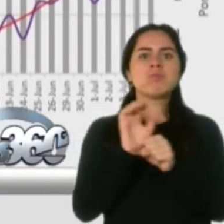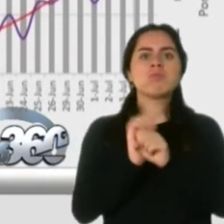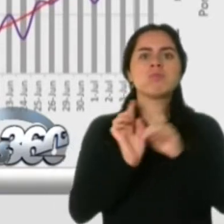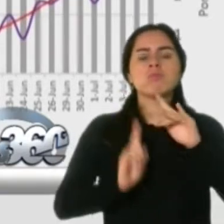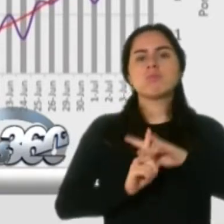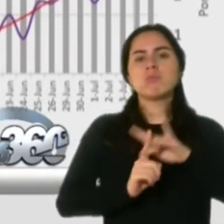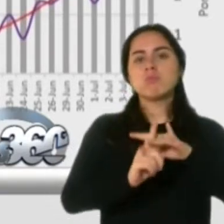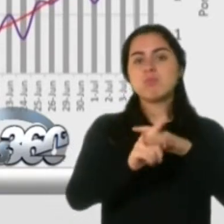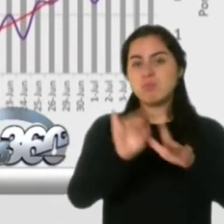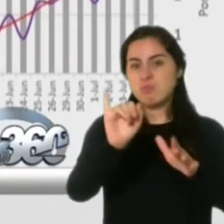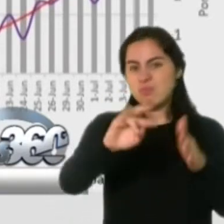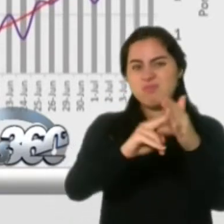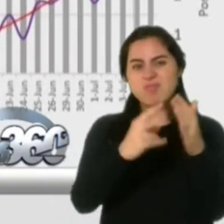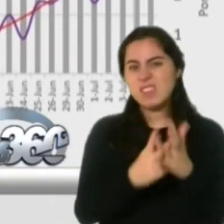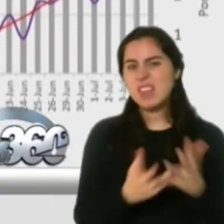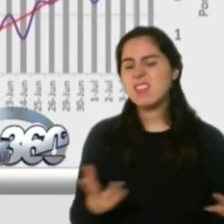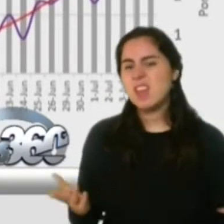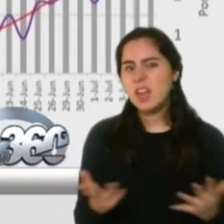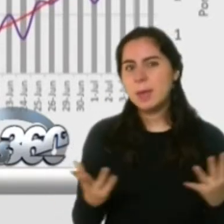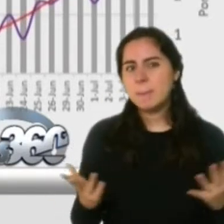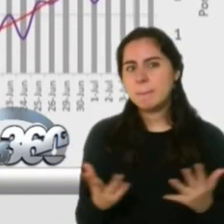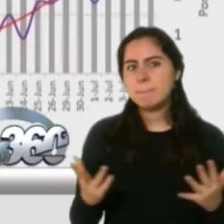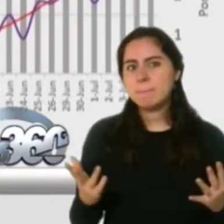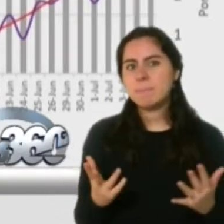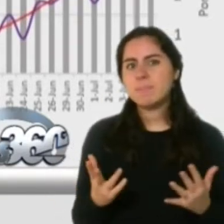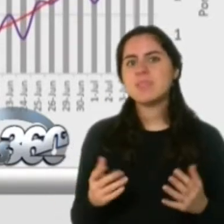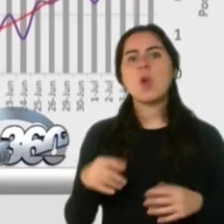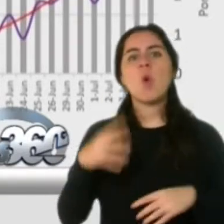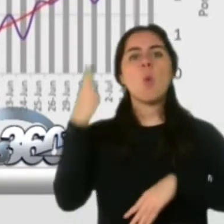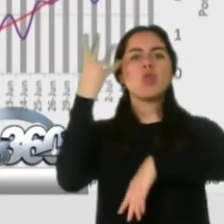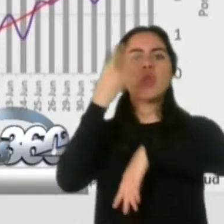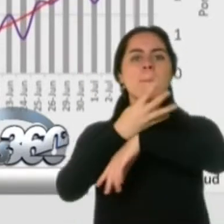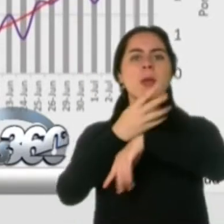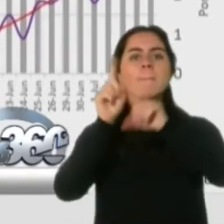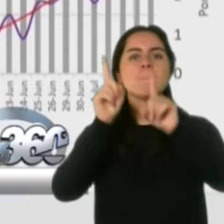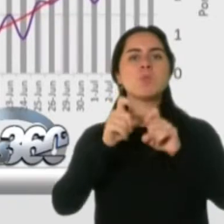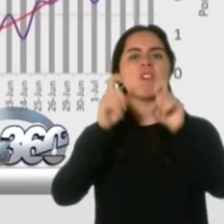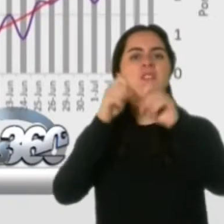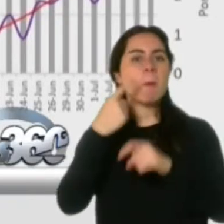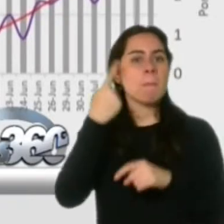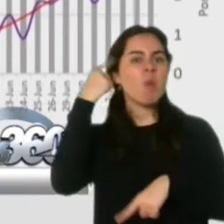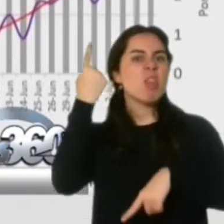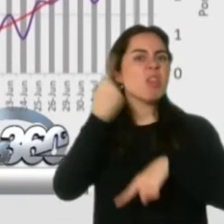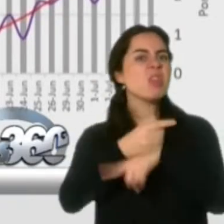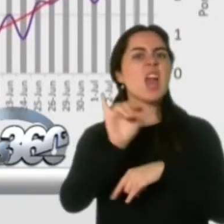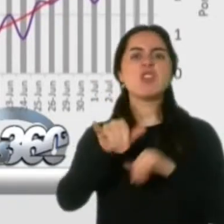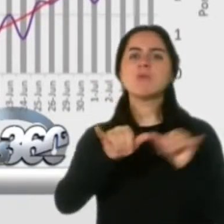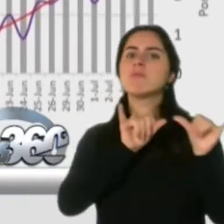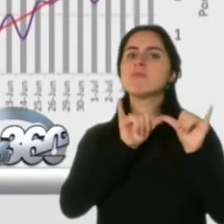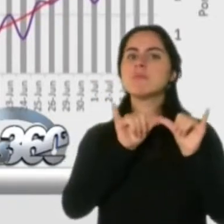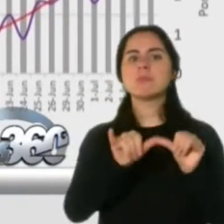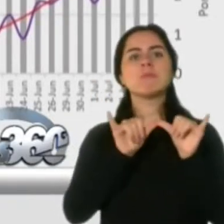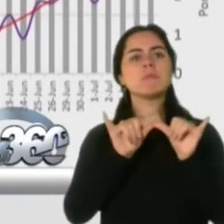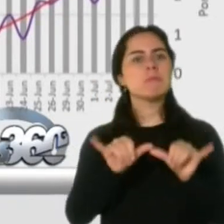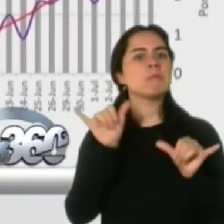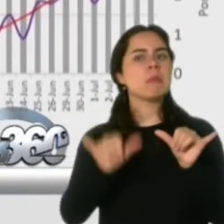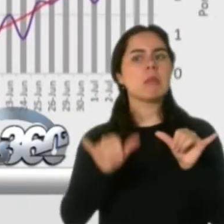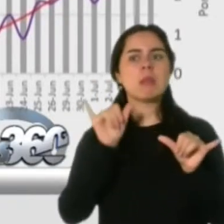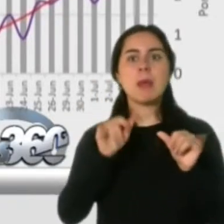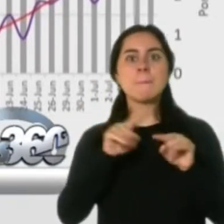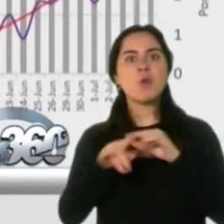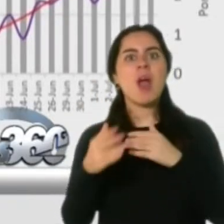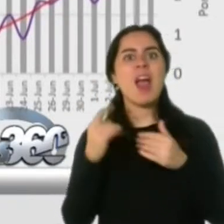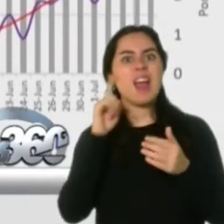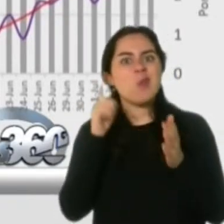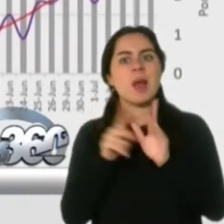es que haciendo el mismo número de pruebas, más personas están dando positivo y eso correlaciona